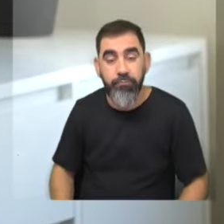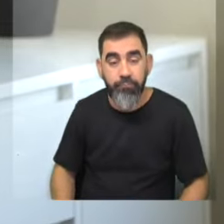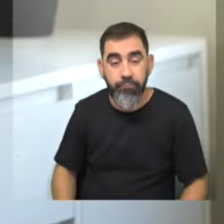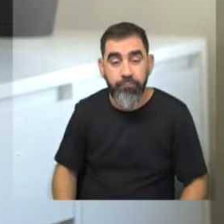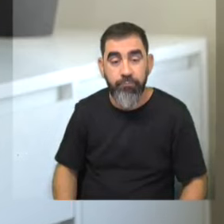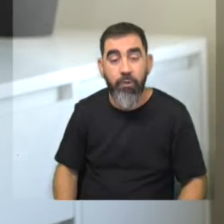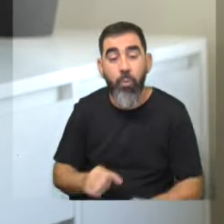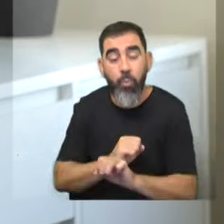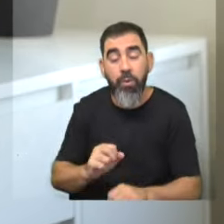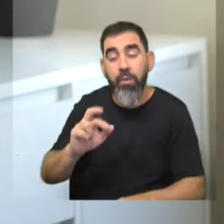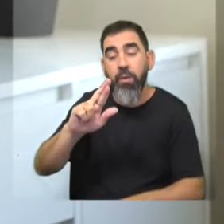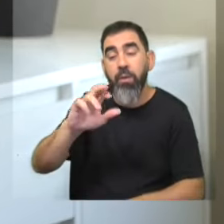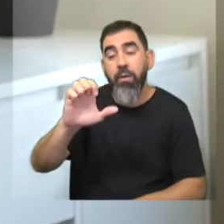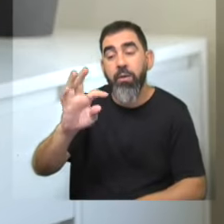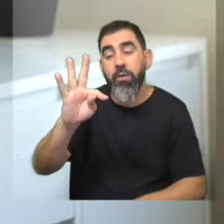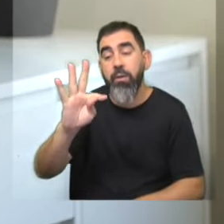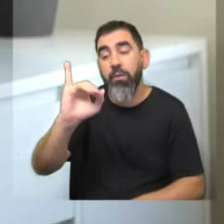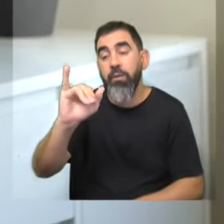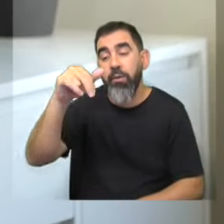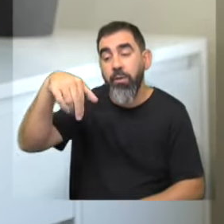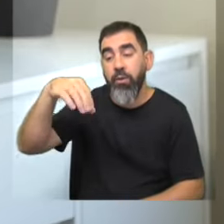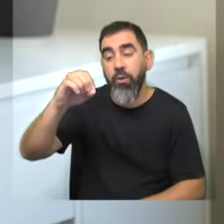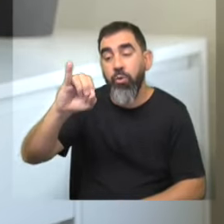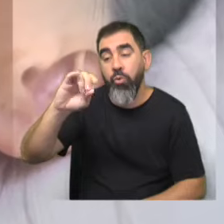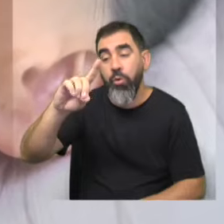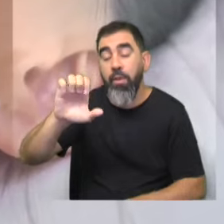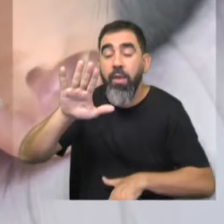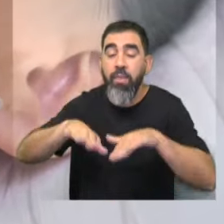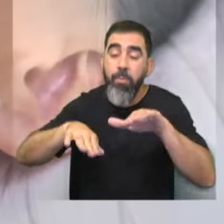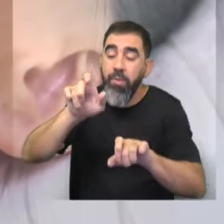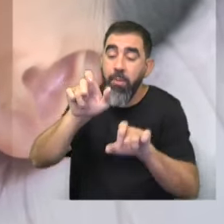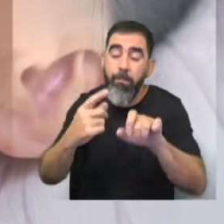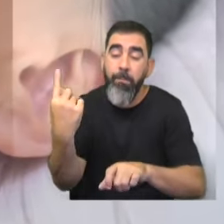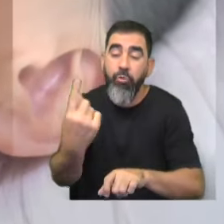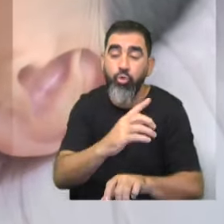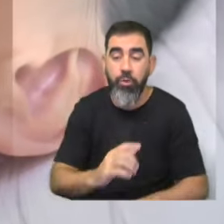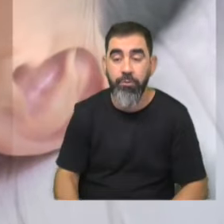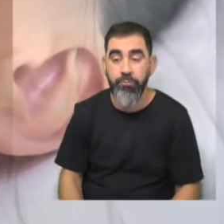también podemos sumar retinoides. Todo eso lo vamos a ver según cada paciente.